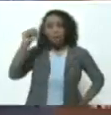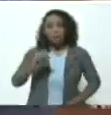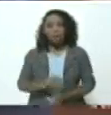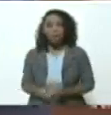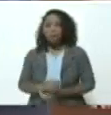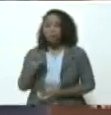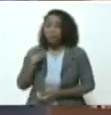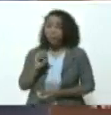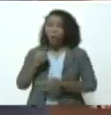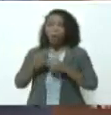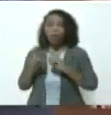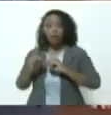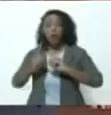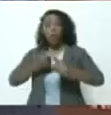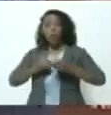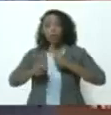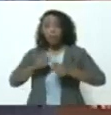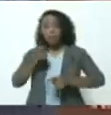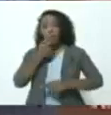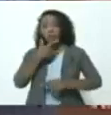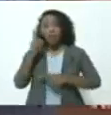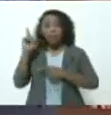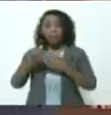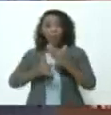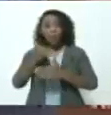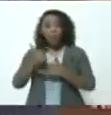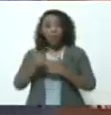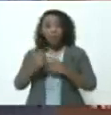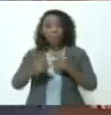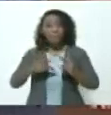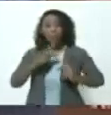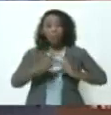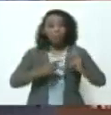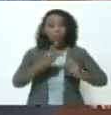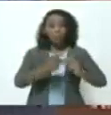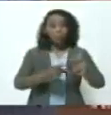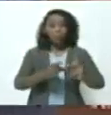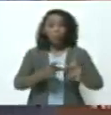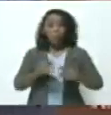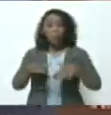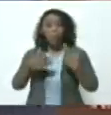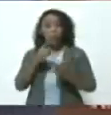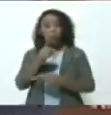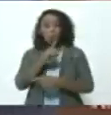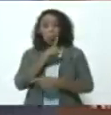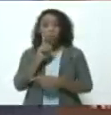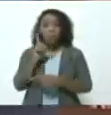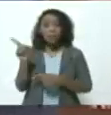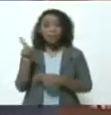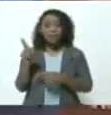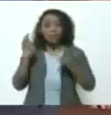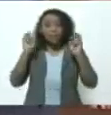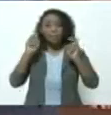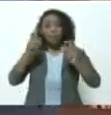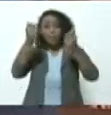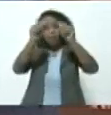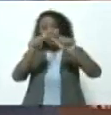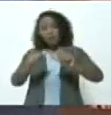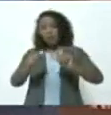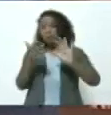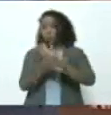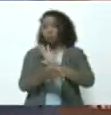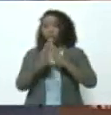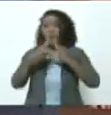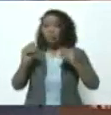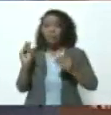otra de las cosas muy hermosas de este proyecto es que en su preproducción, tal cual como tú lo mencionas, en el trabajo de arte sobre todo,